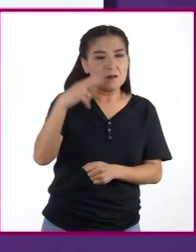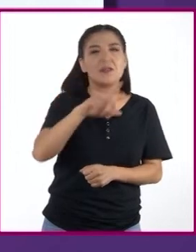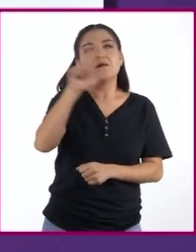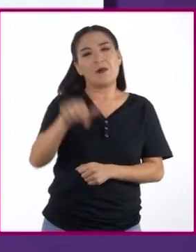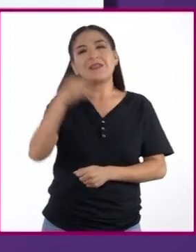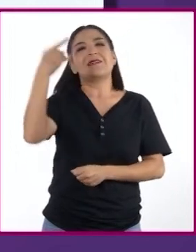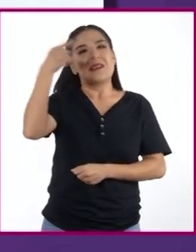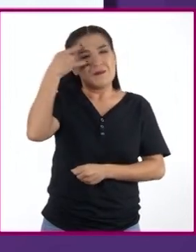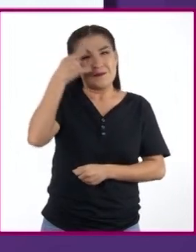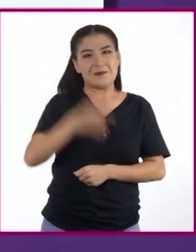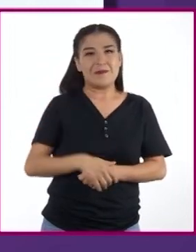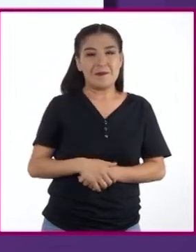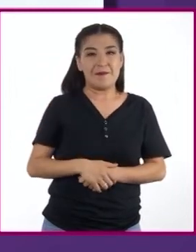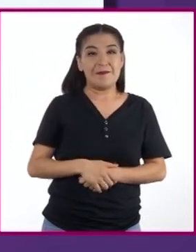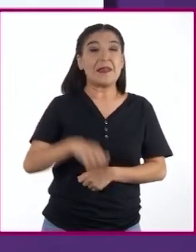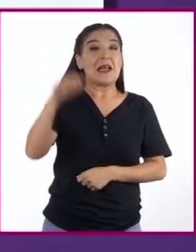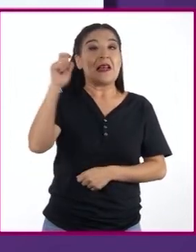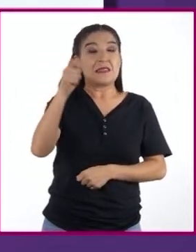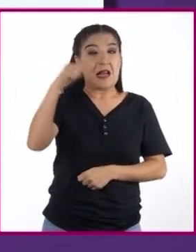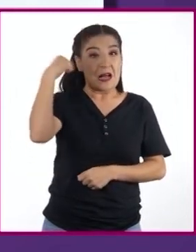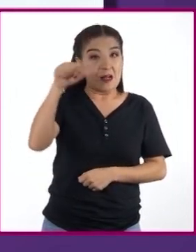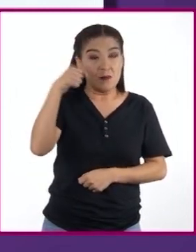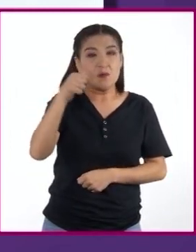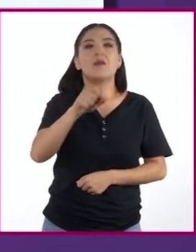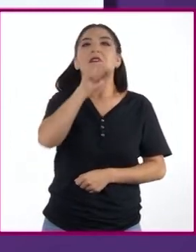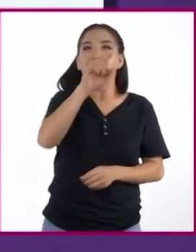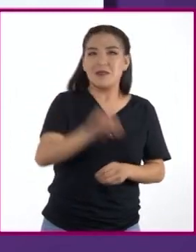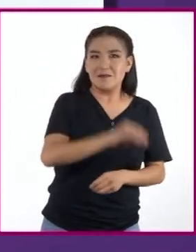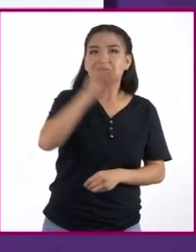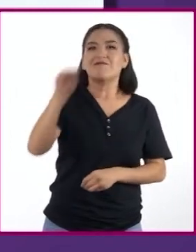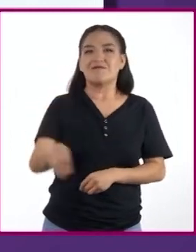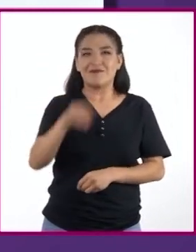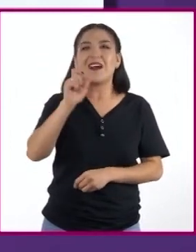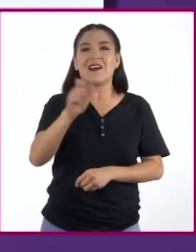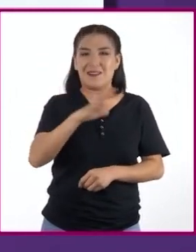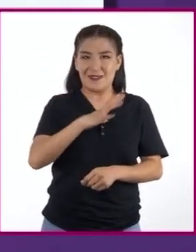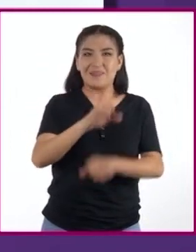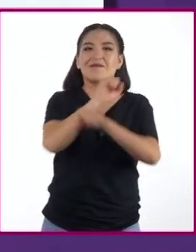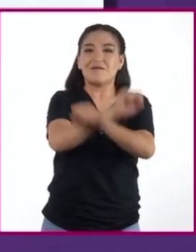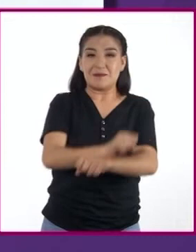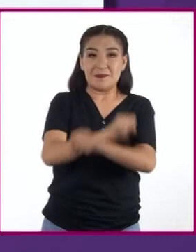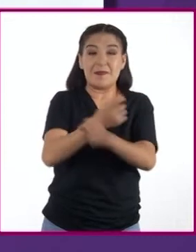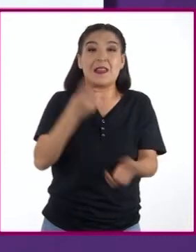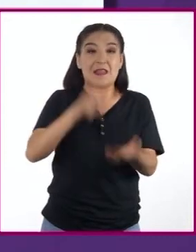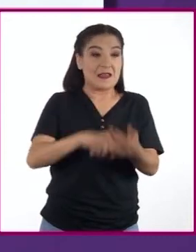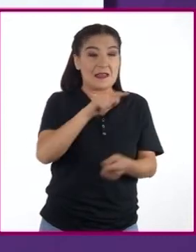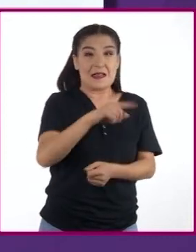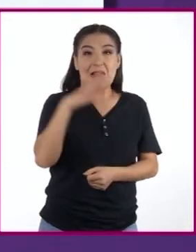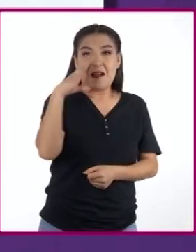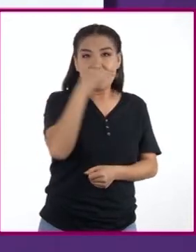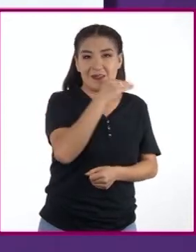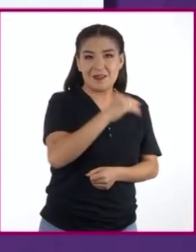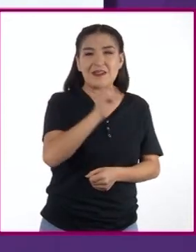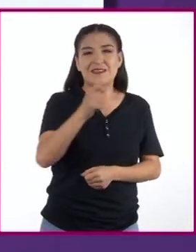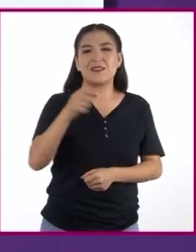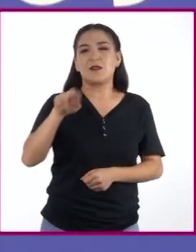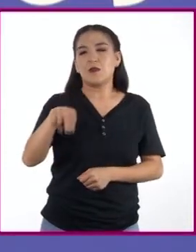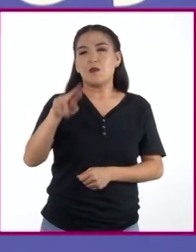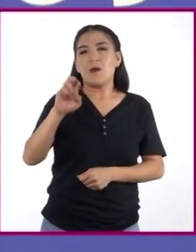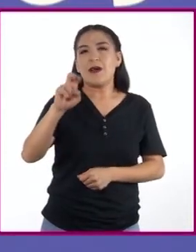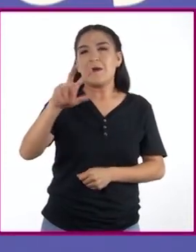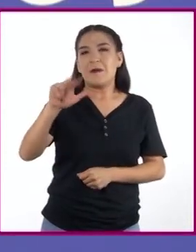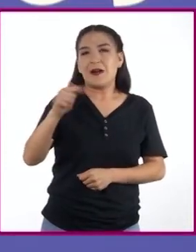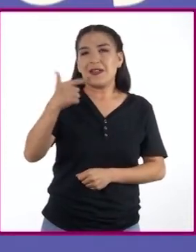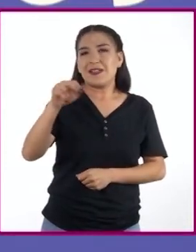su parte, a Acapulco llegaron esclavos procedentes de África Oriental y Nueva Guinea,